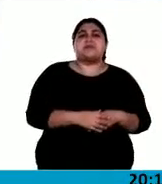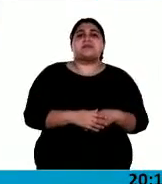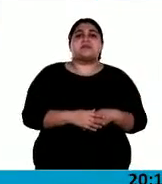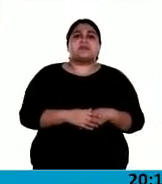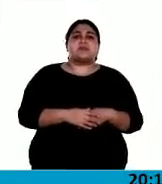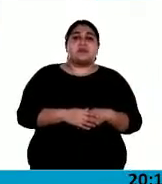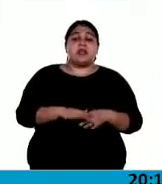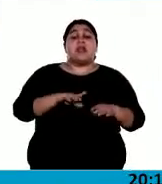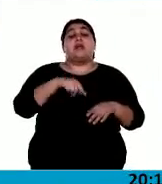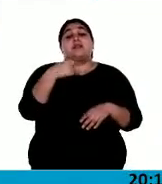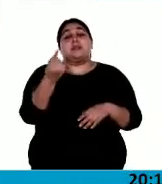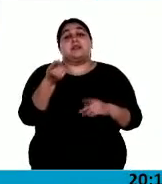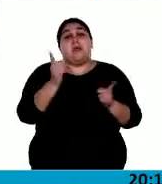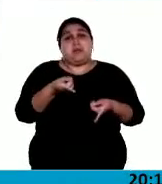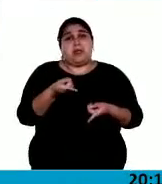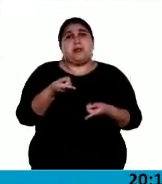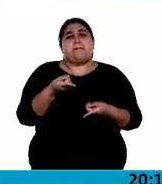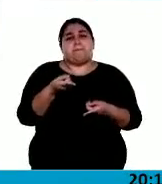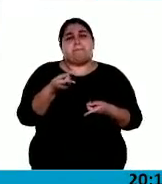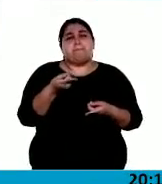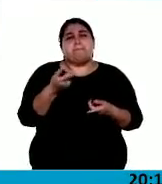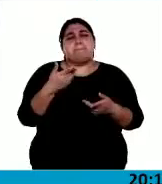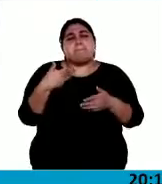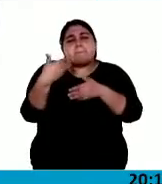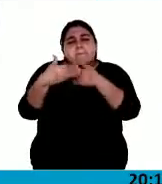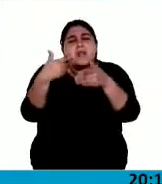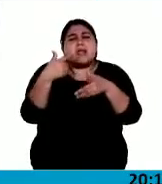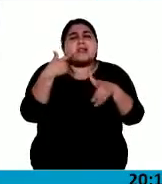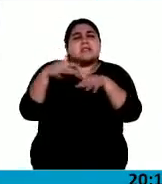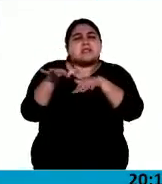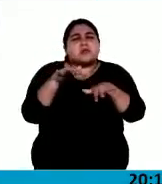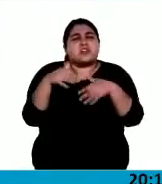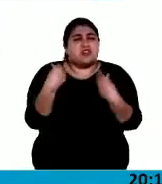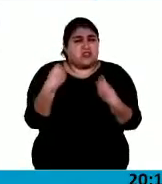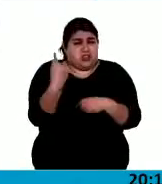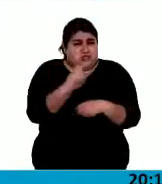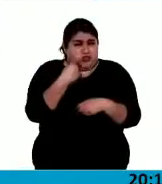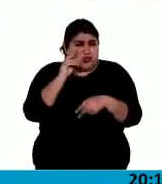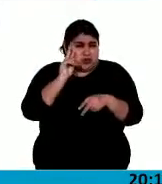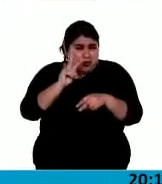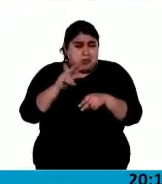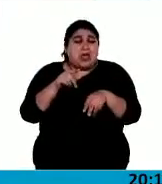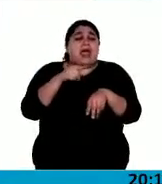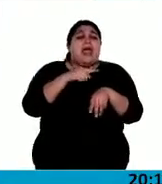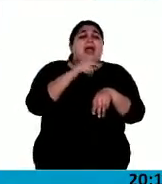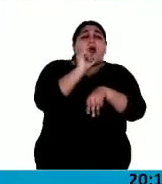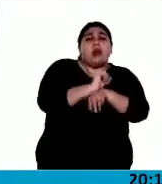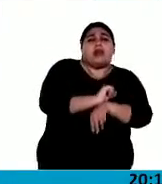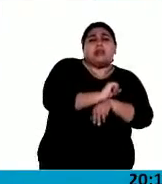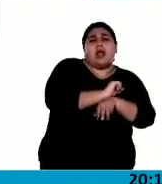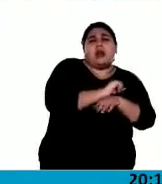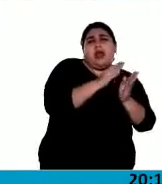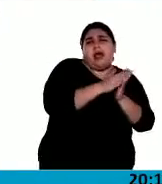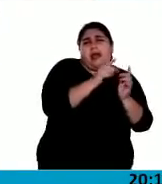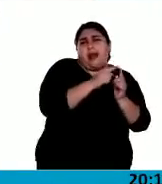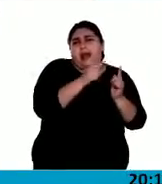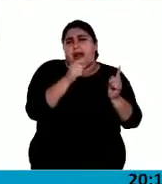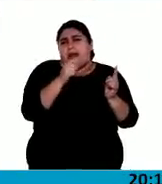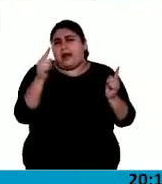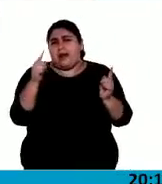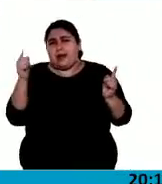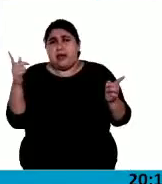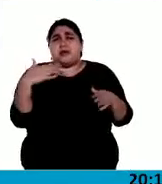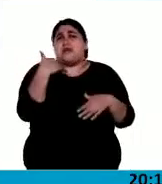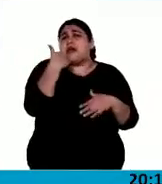Por el otro lado, claramente esto fue generando una situación donde se fue extendiendo la cuarentena. No sabemos si justamente por eso es que teníamos menos muertos